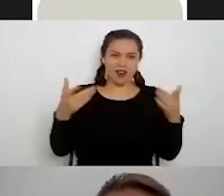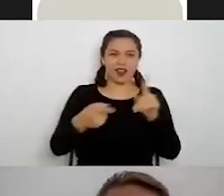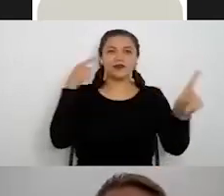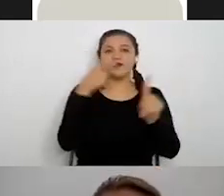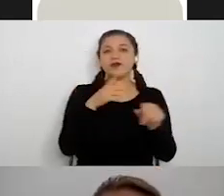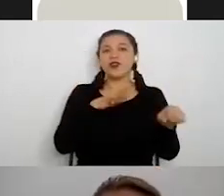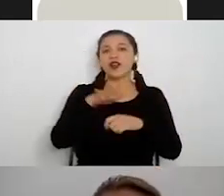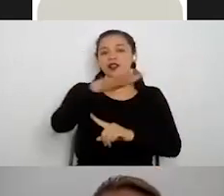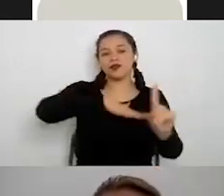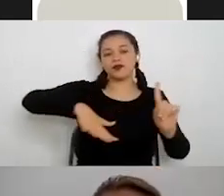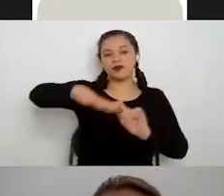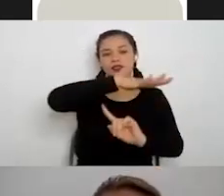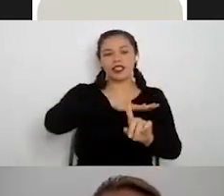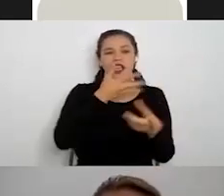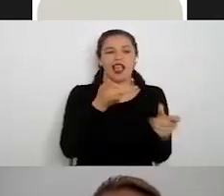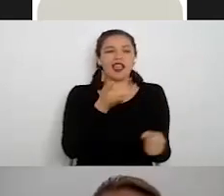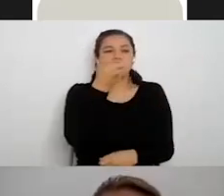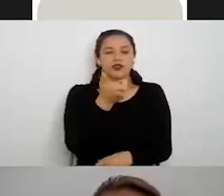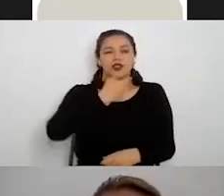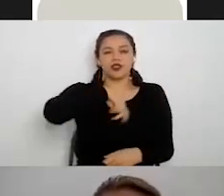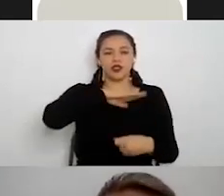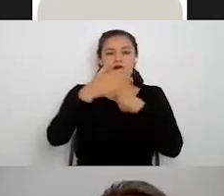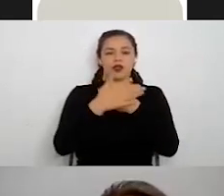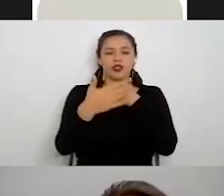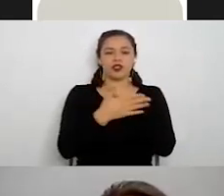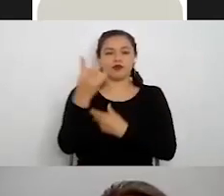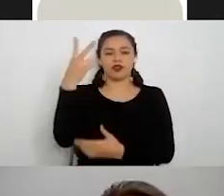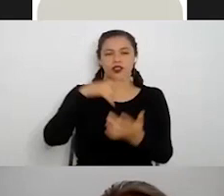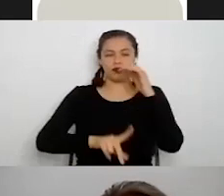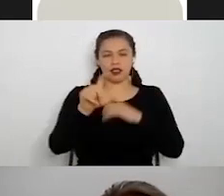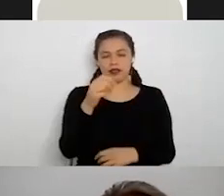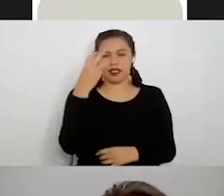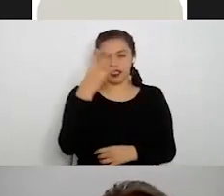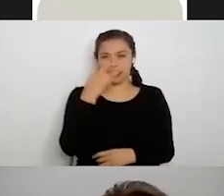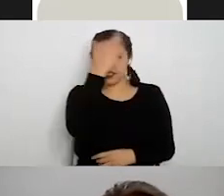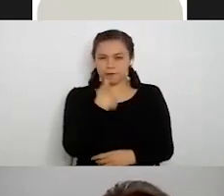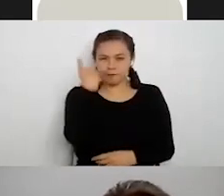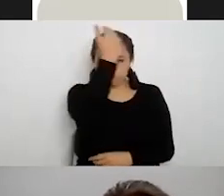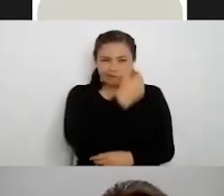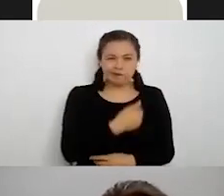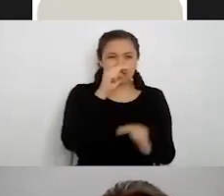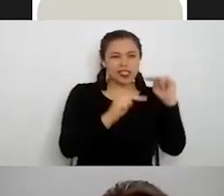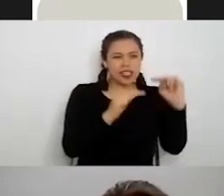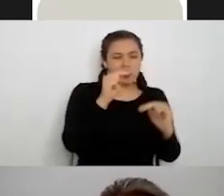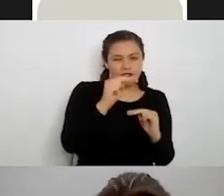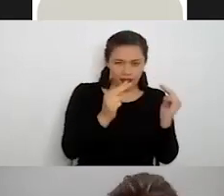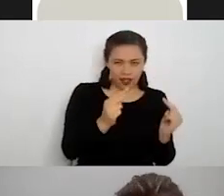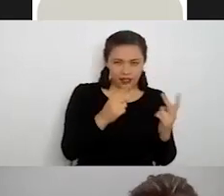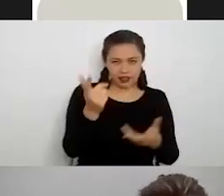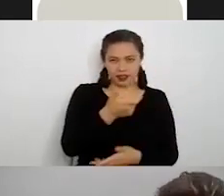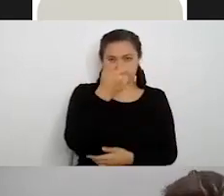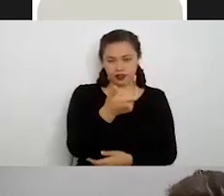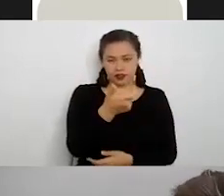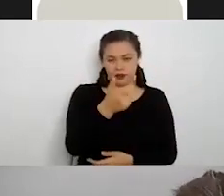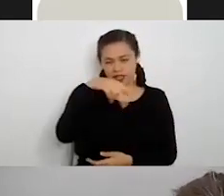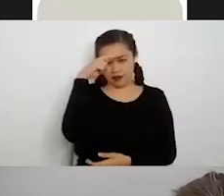el entorno económico al que nos enfrentaremos desde un análisis de los principales indicadores, ¿no? De los indicadores económicos de